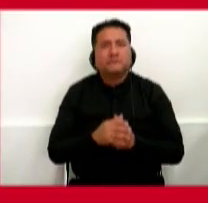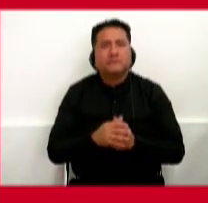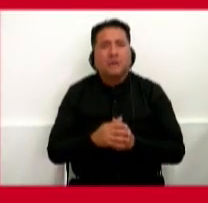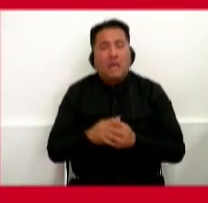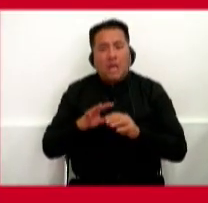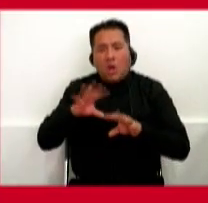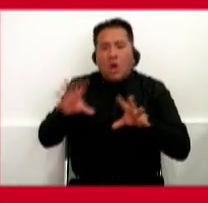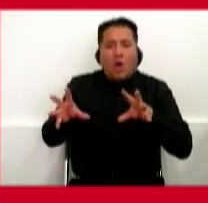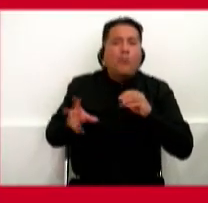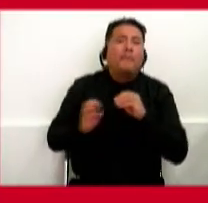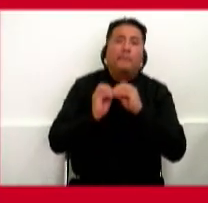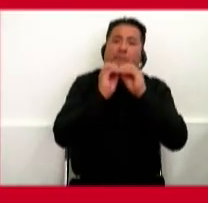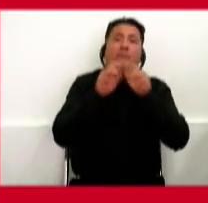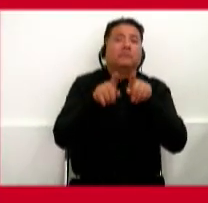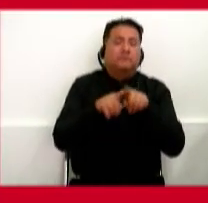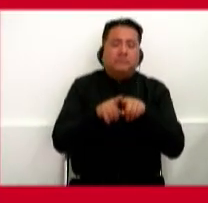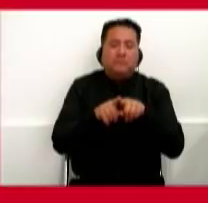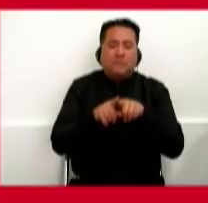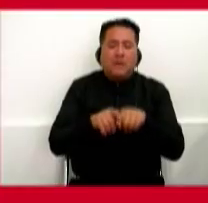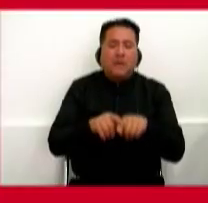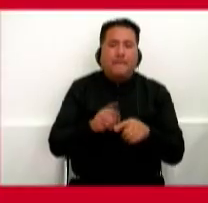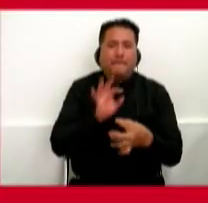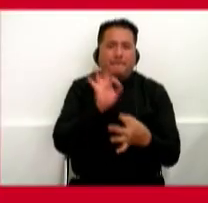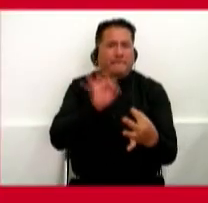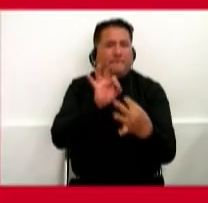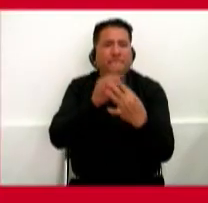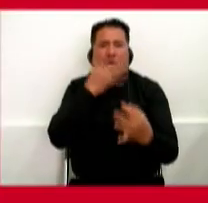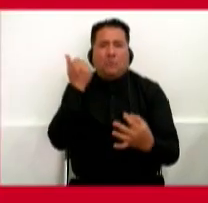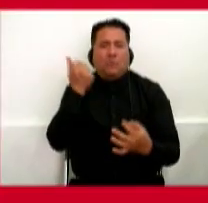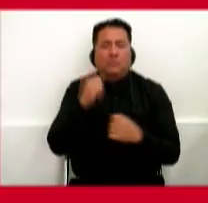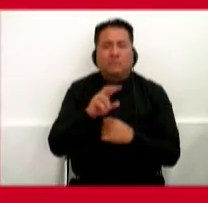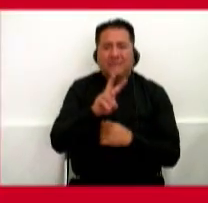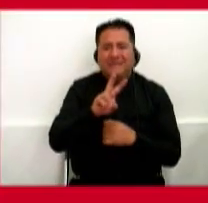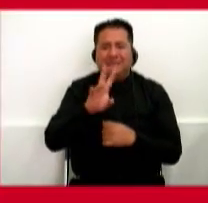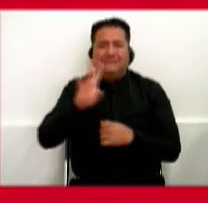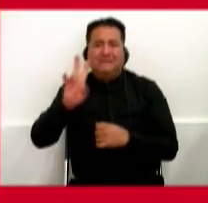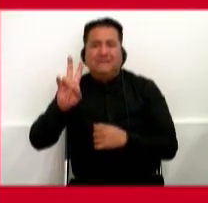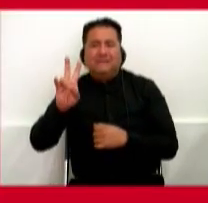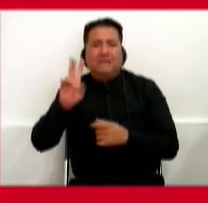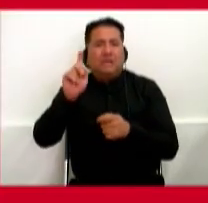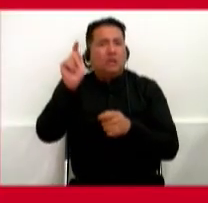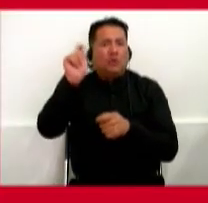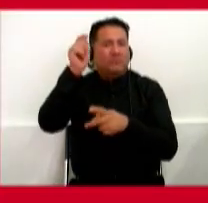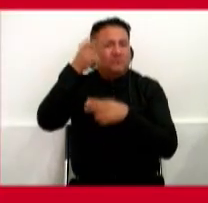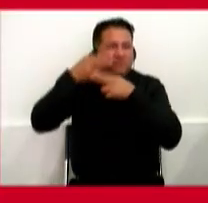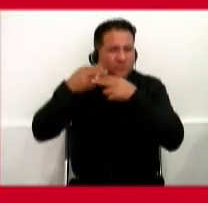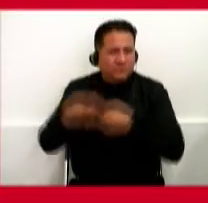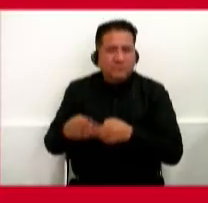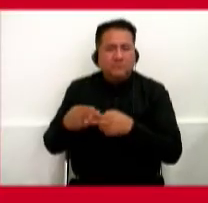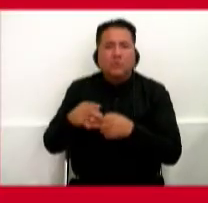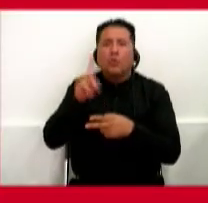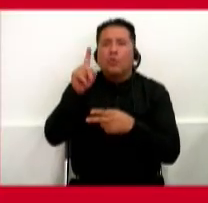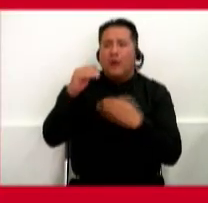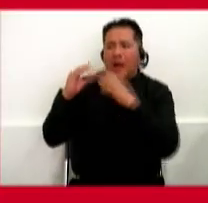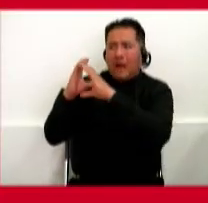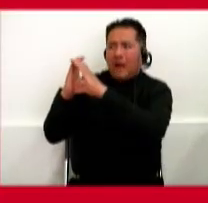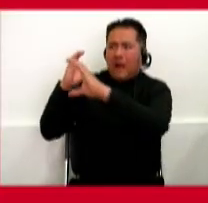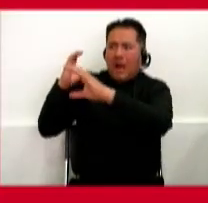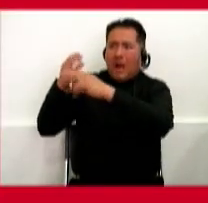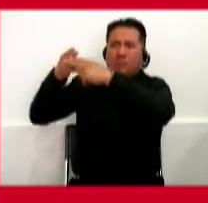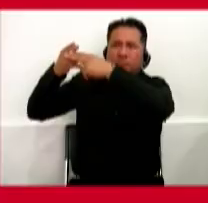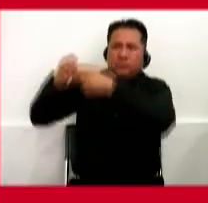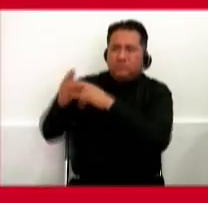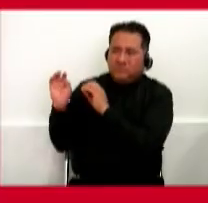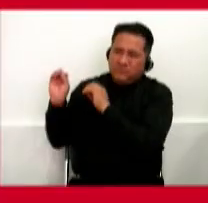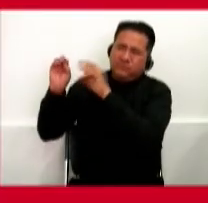nuestra eficiencia con 27 toneladas más por camión, por cada camión que cargamos. Hemos